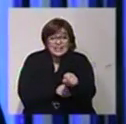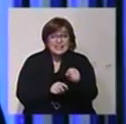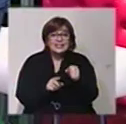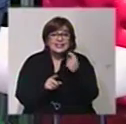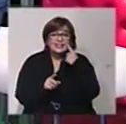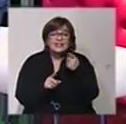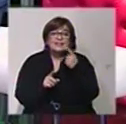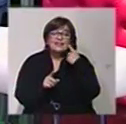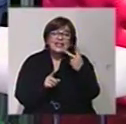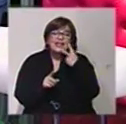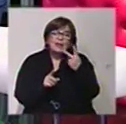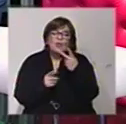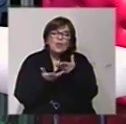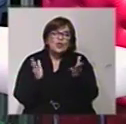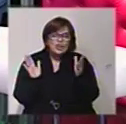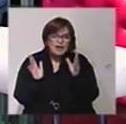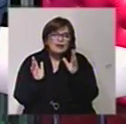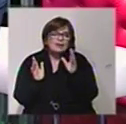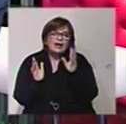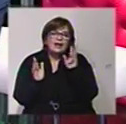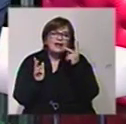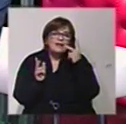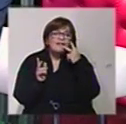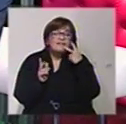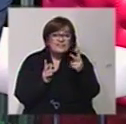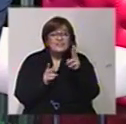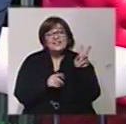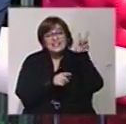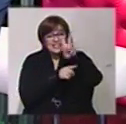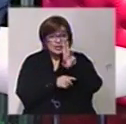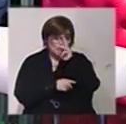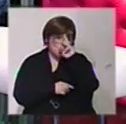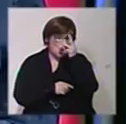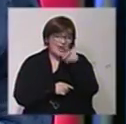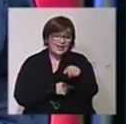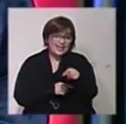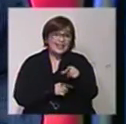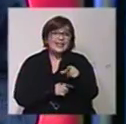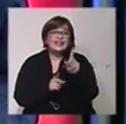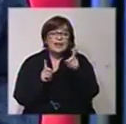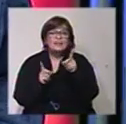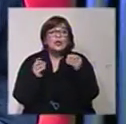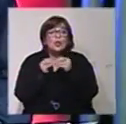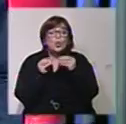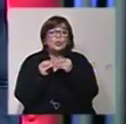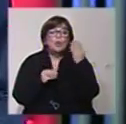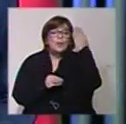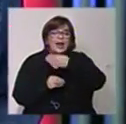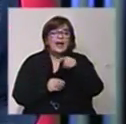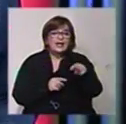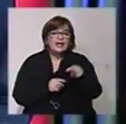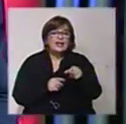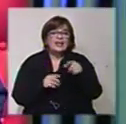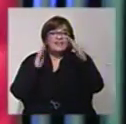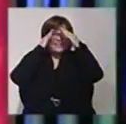Recién veíamos en las imágenes, bueno, parte de su pasaje por Uruguay. Veíamos un fragmentito donde estuvo con Barack Obama en Vietnam. Barack Obama, después